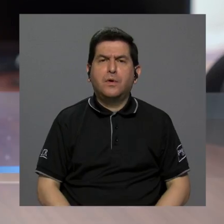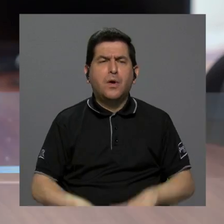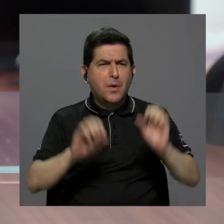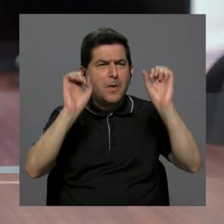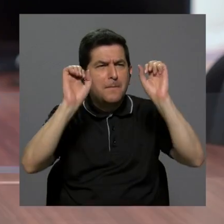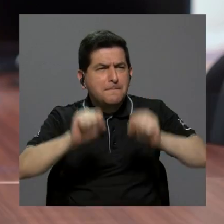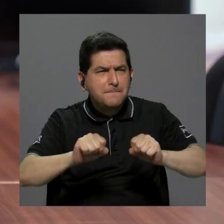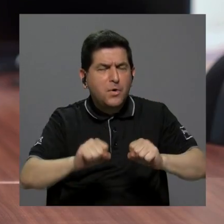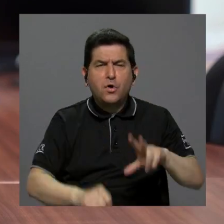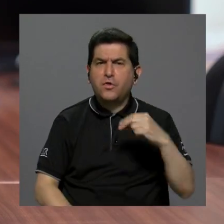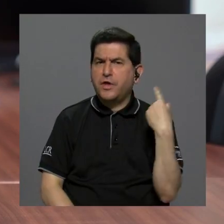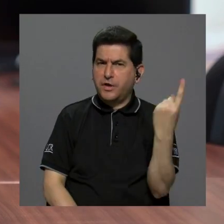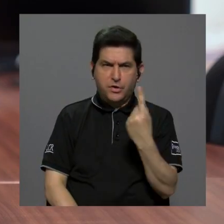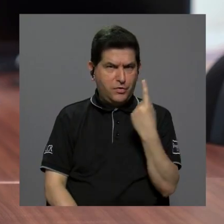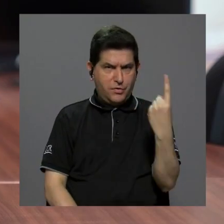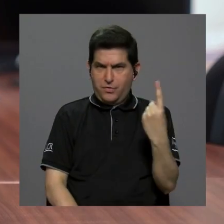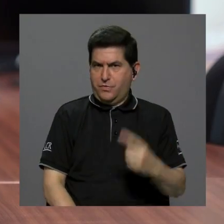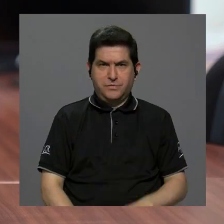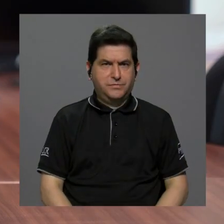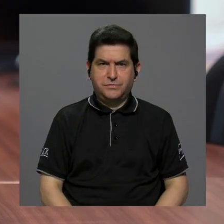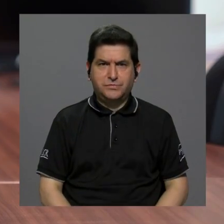para no tan solo